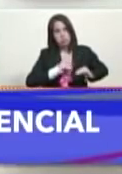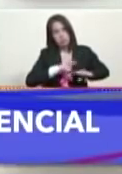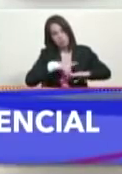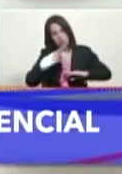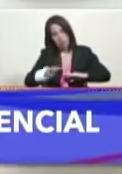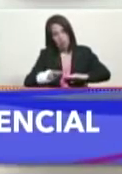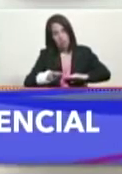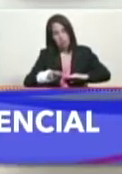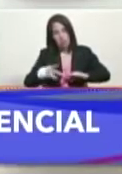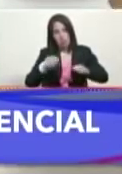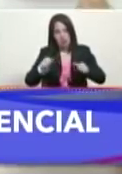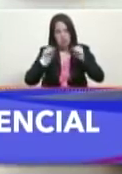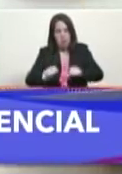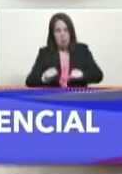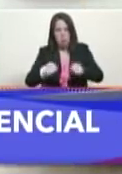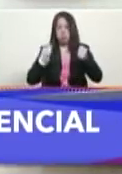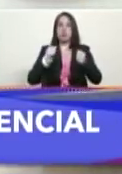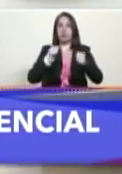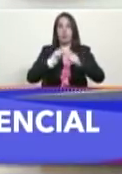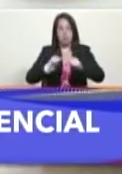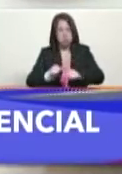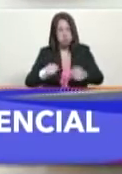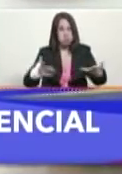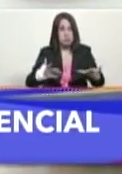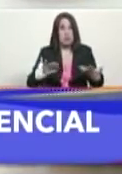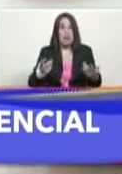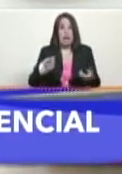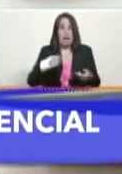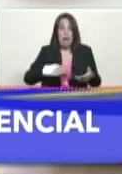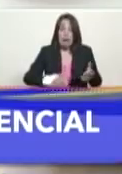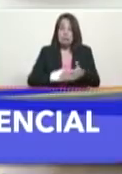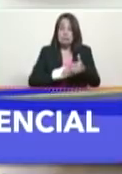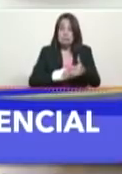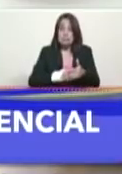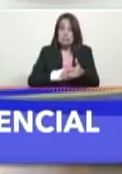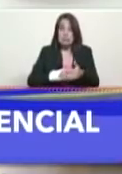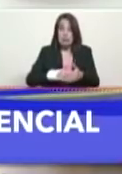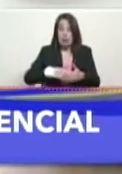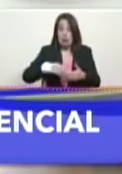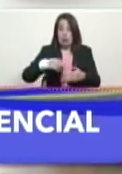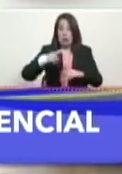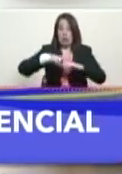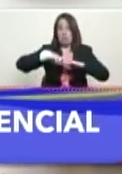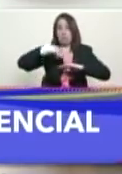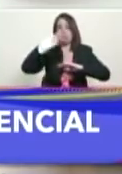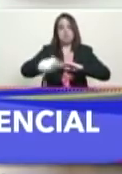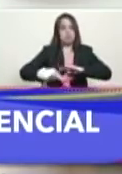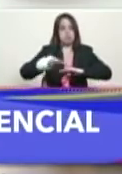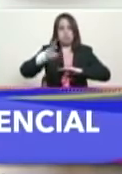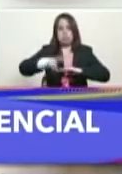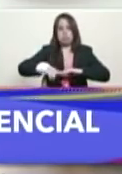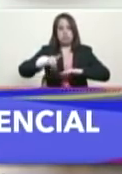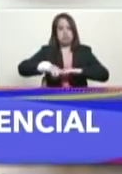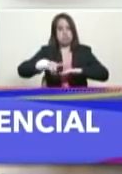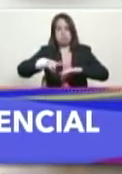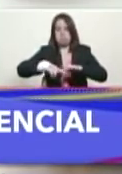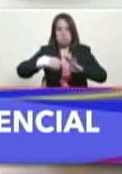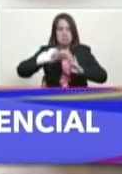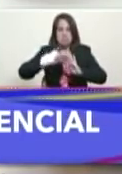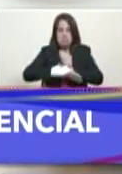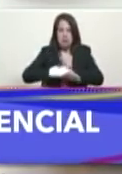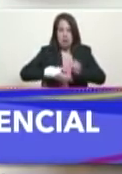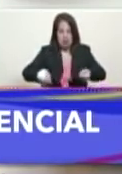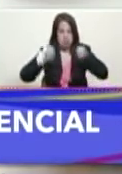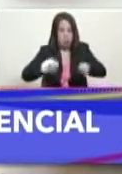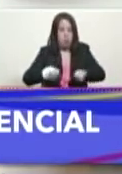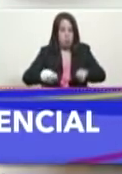Y recibimos, después del ataque al corazón y al cerebro, un cuerpo inerte tirado en el piso. Y empezamos a